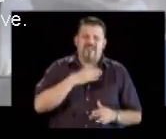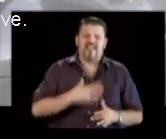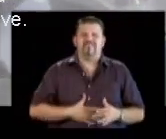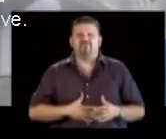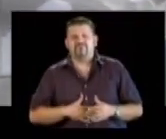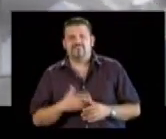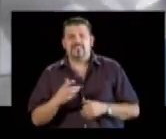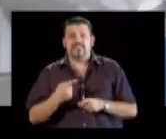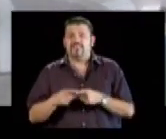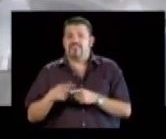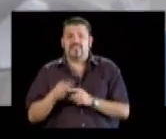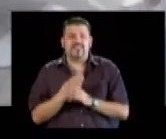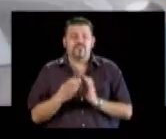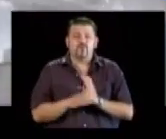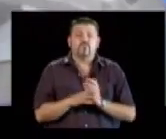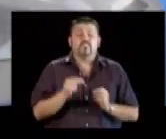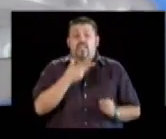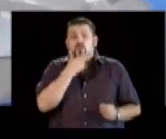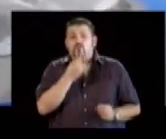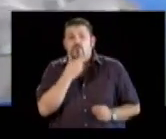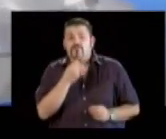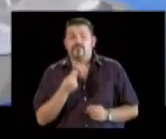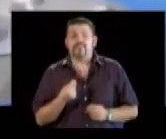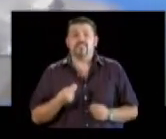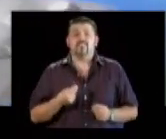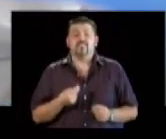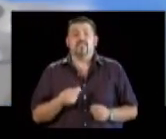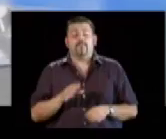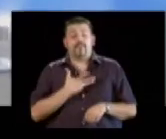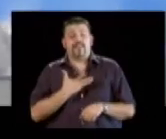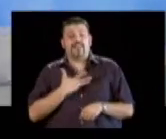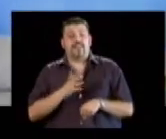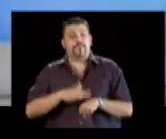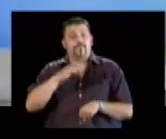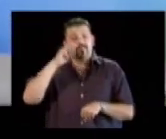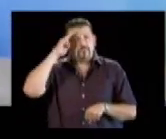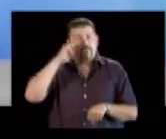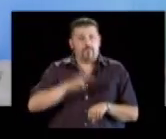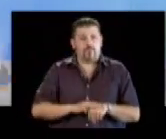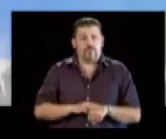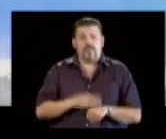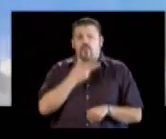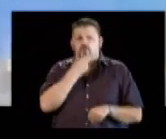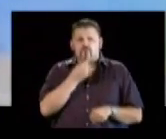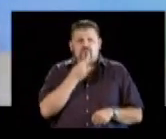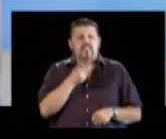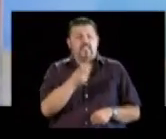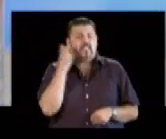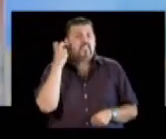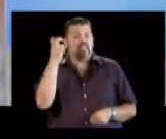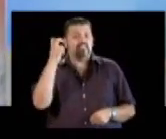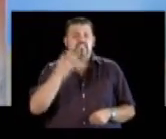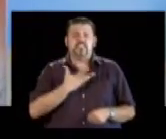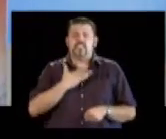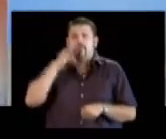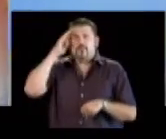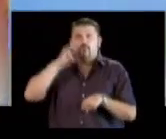mes aparece. En los hombres ayuda a más memoria y mayor concentración.